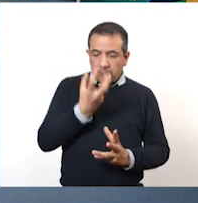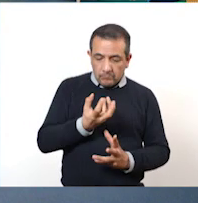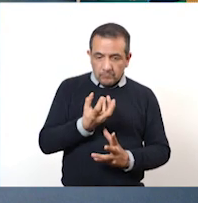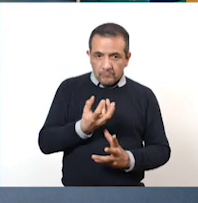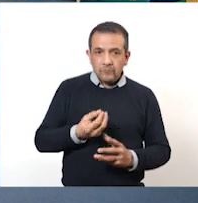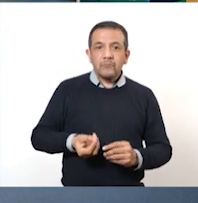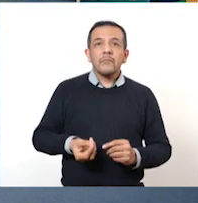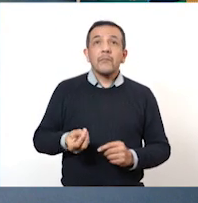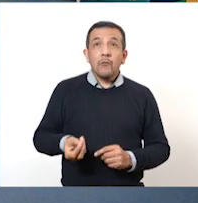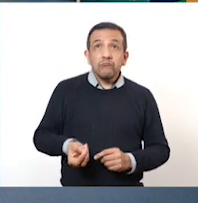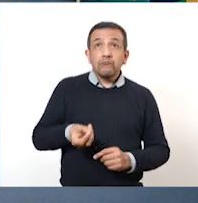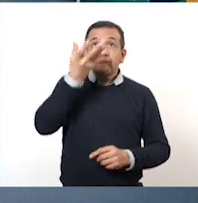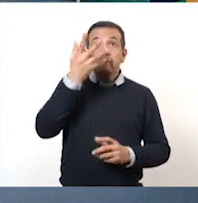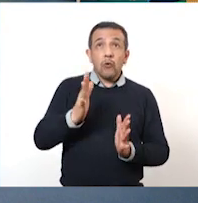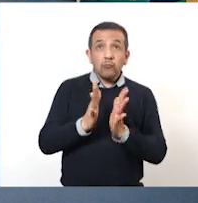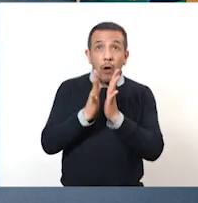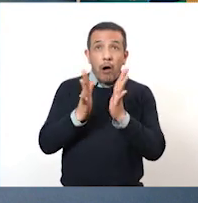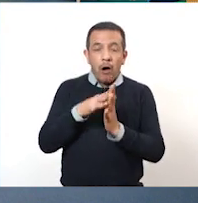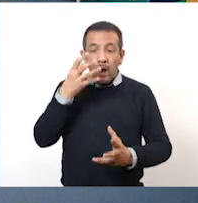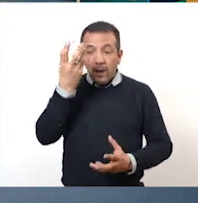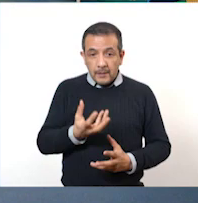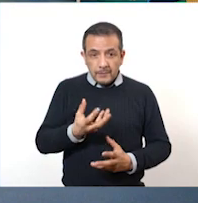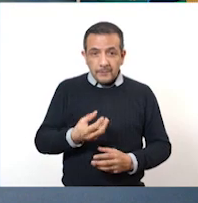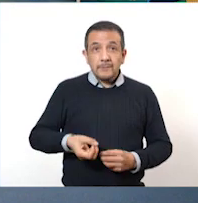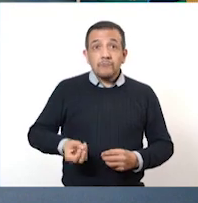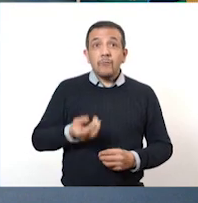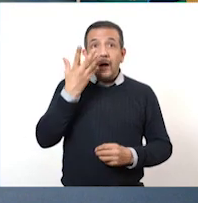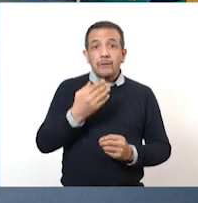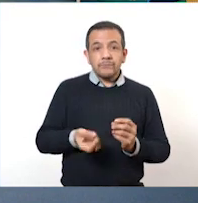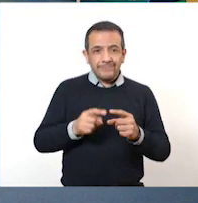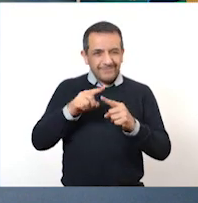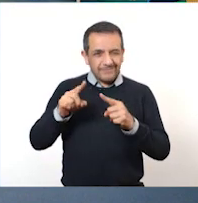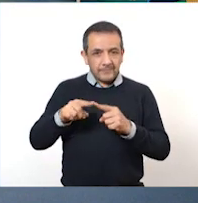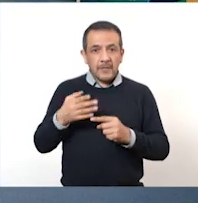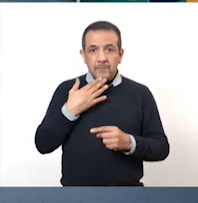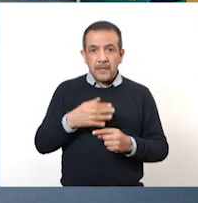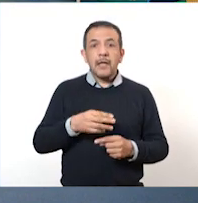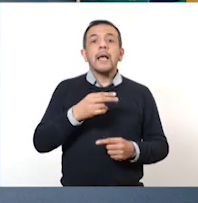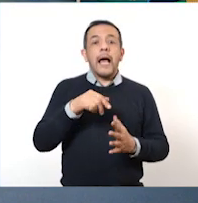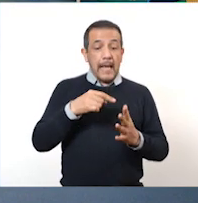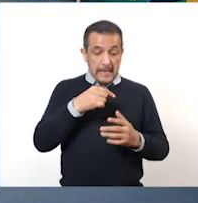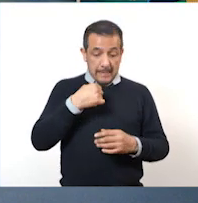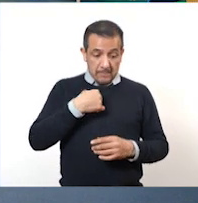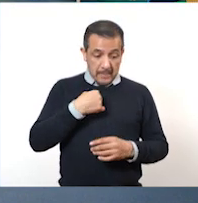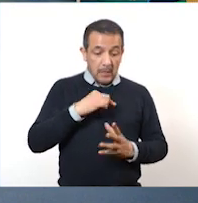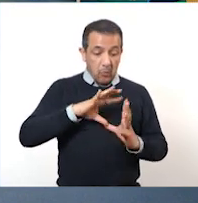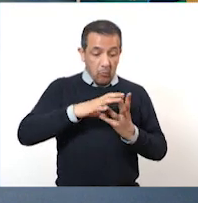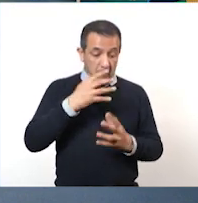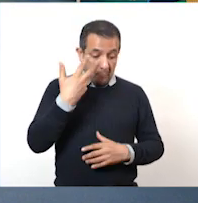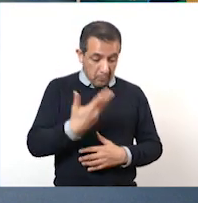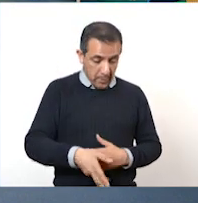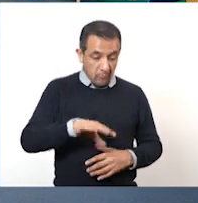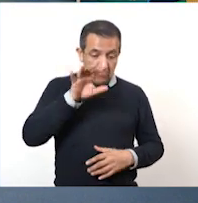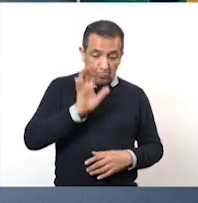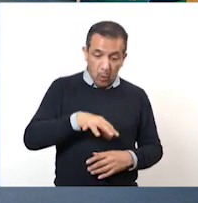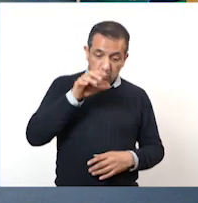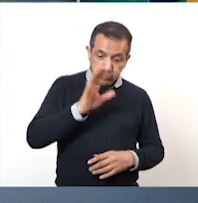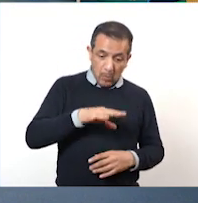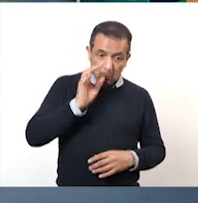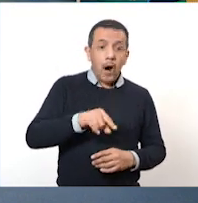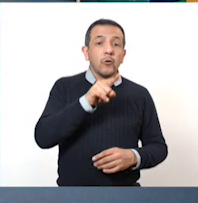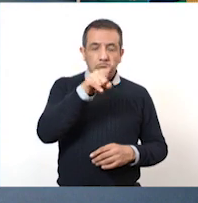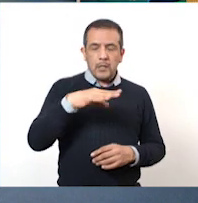palmada, dos y así, a ver a cuántos llegamos. Sí. ¿Bien? Ok, entonces a mí me toca botando la pelota. Recuerden. Quienes tienen